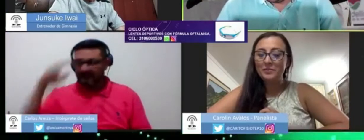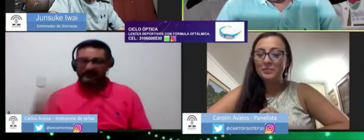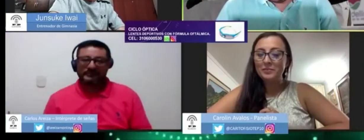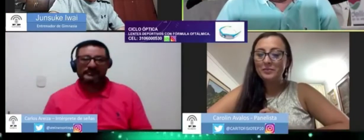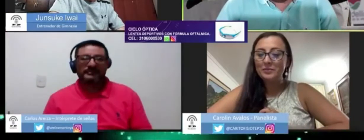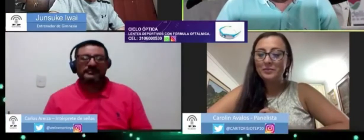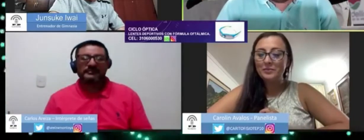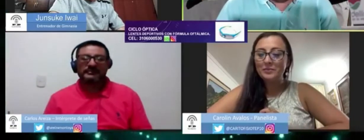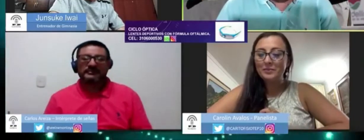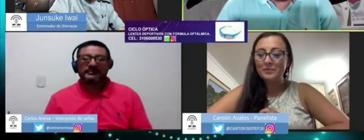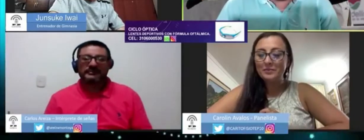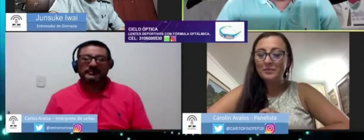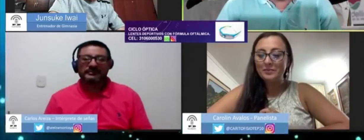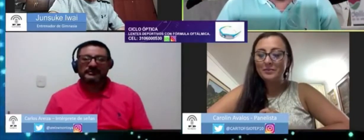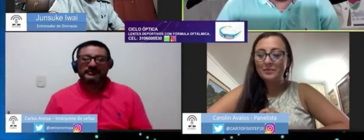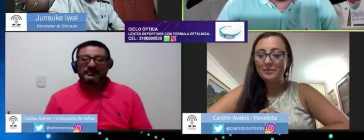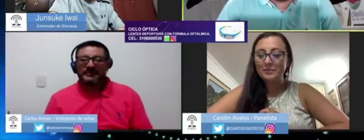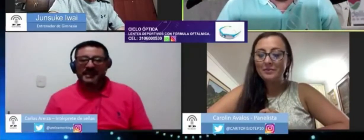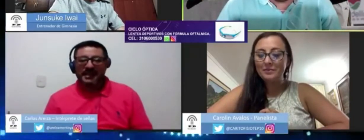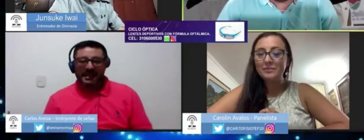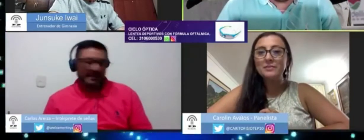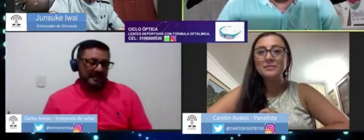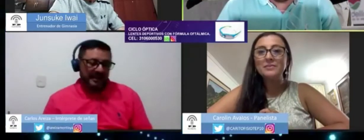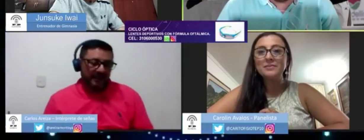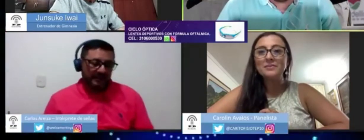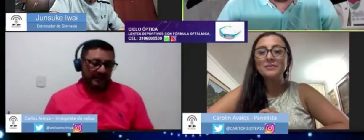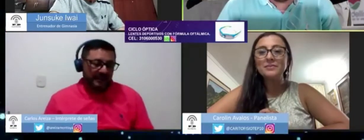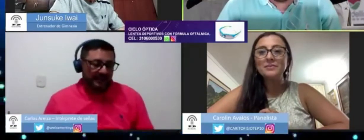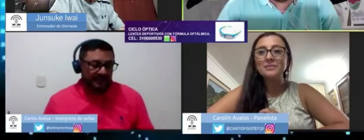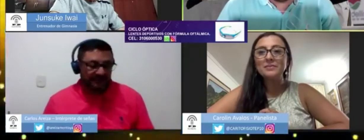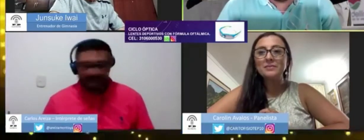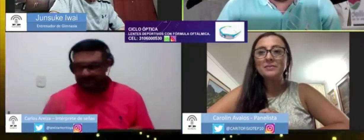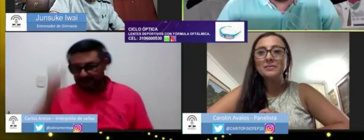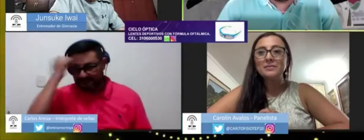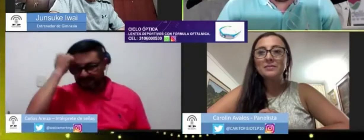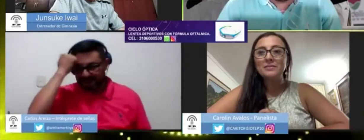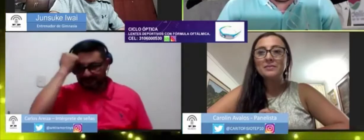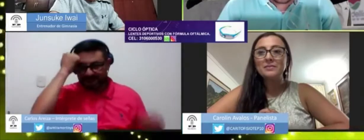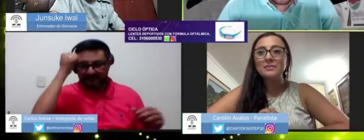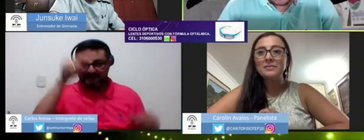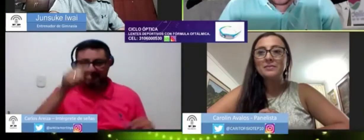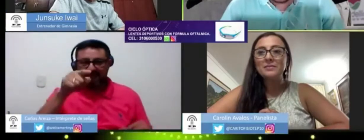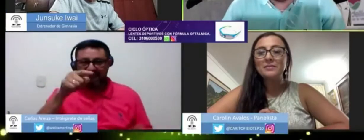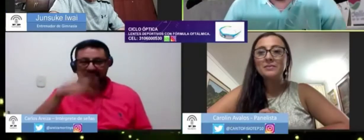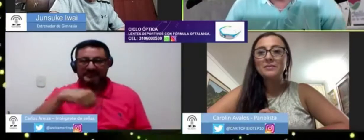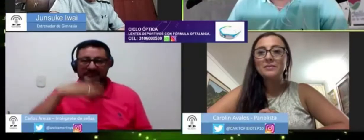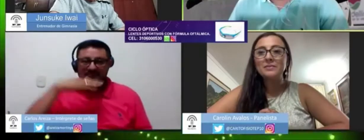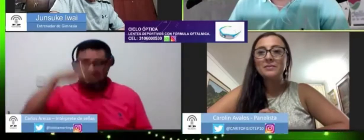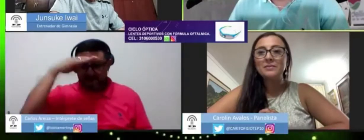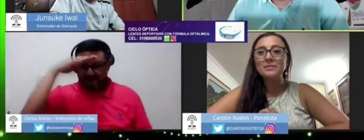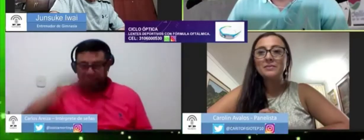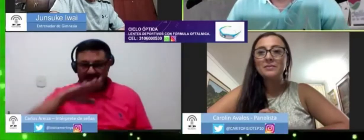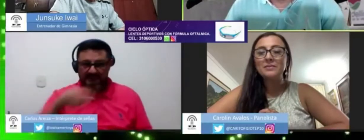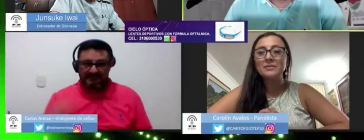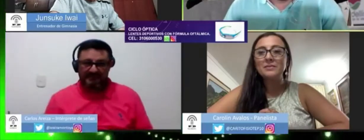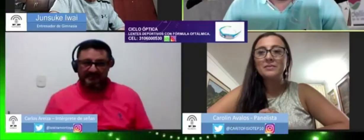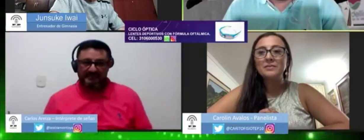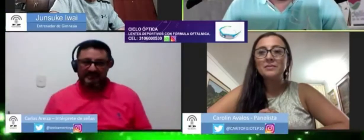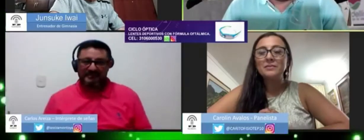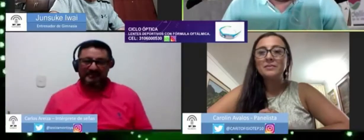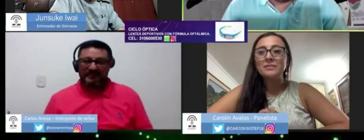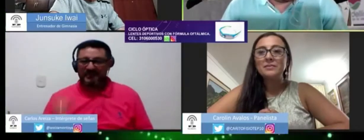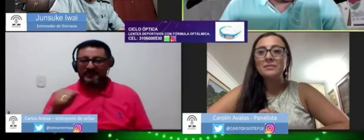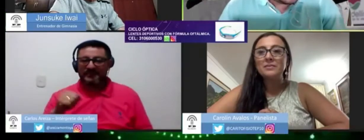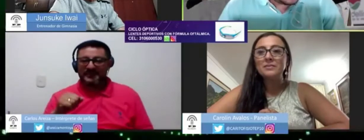también veo que vivió algo muy tradicional en el deporte antioqueño, y es que usted